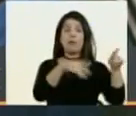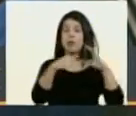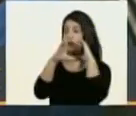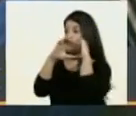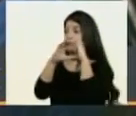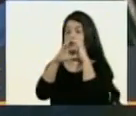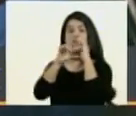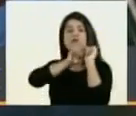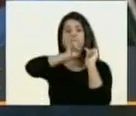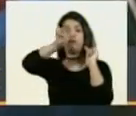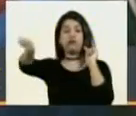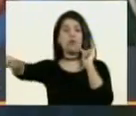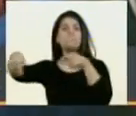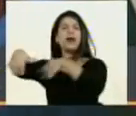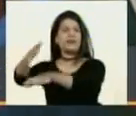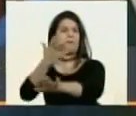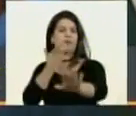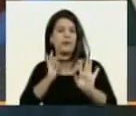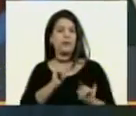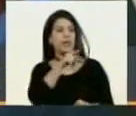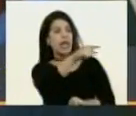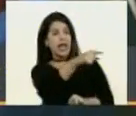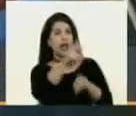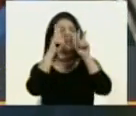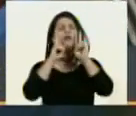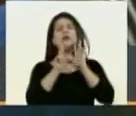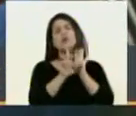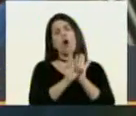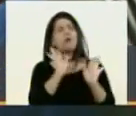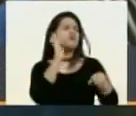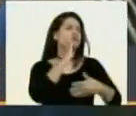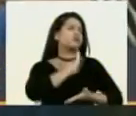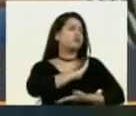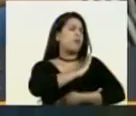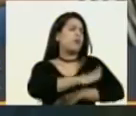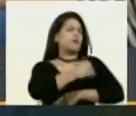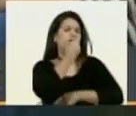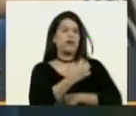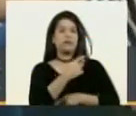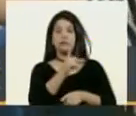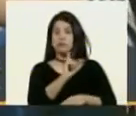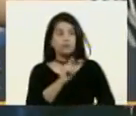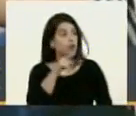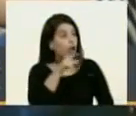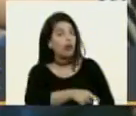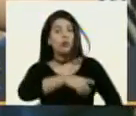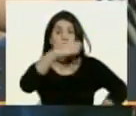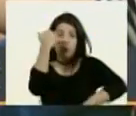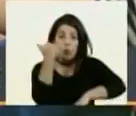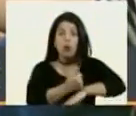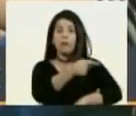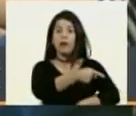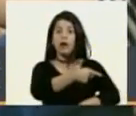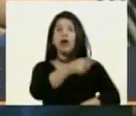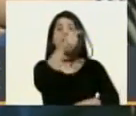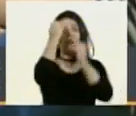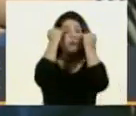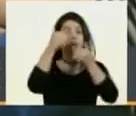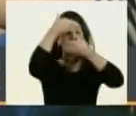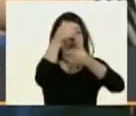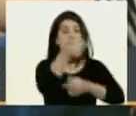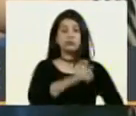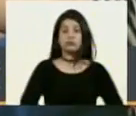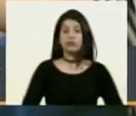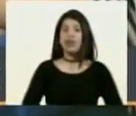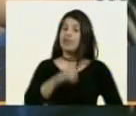aplicas? ¿Es un inocente? ¿Es un infiltrado? No, son asesinos, son terroristas. Y el término terrorista